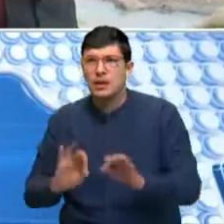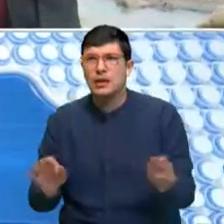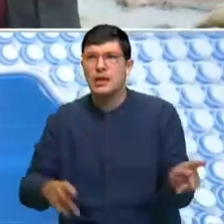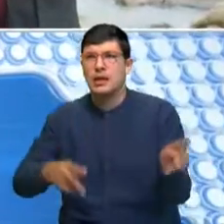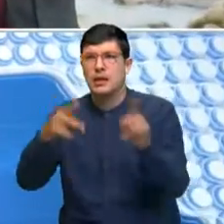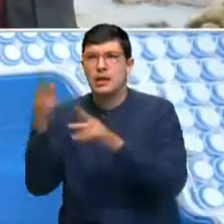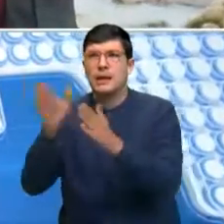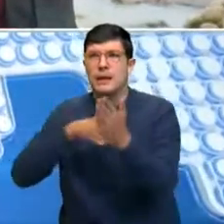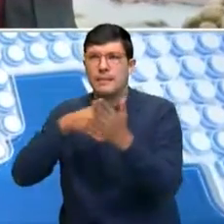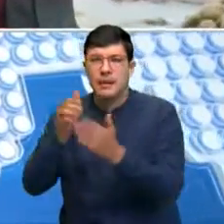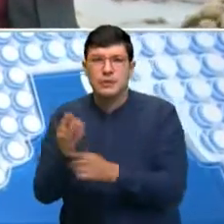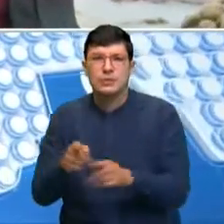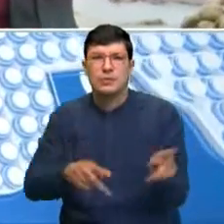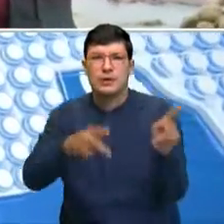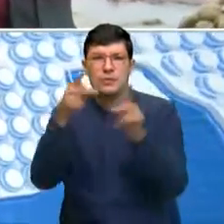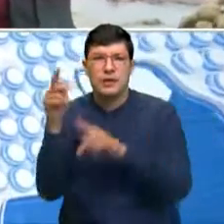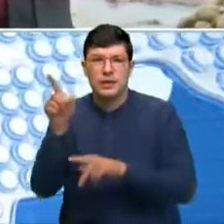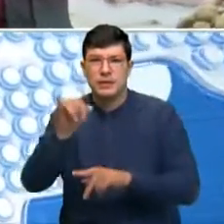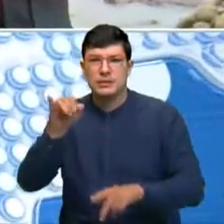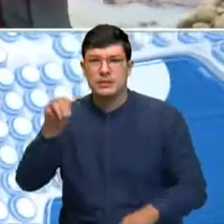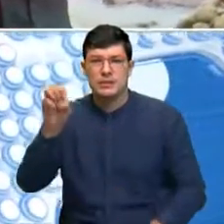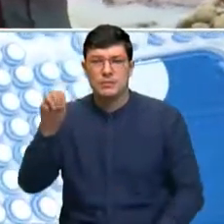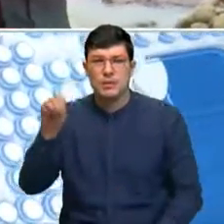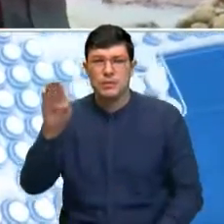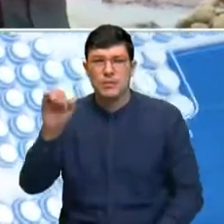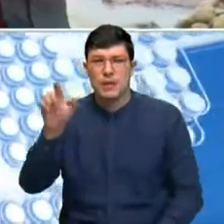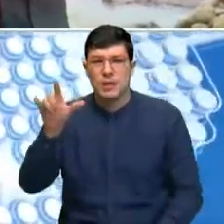compañero me despido desde la frontera ustedes continué con más información en estudio buenas tardes